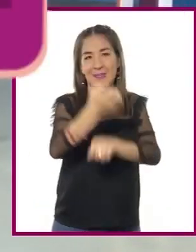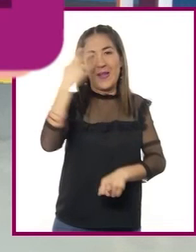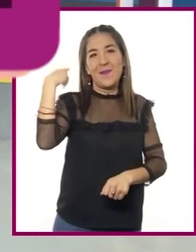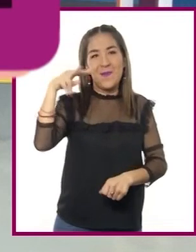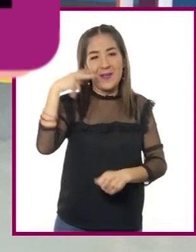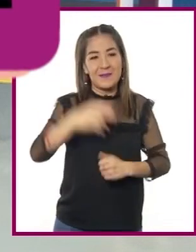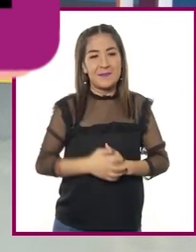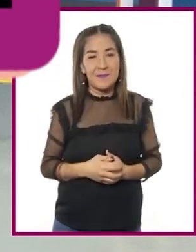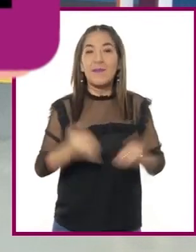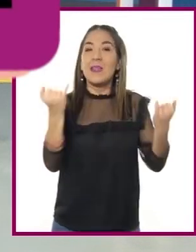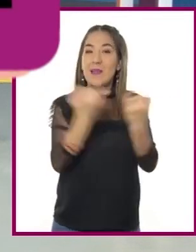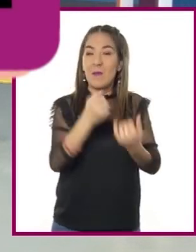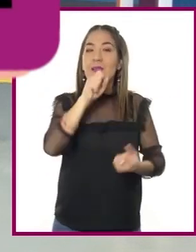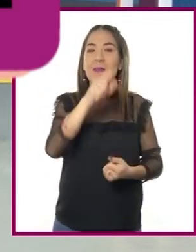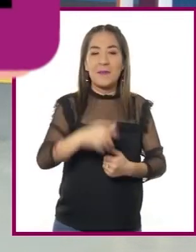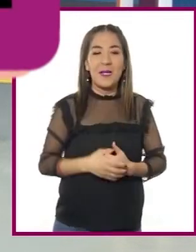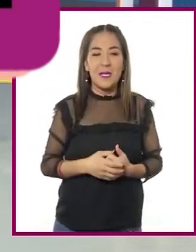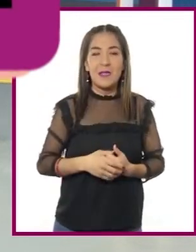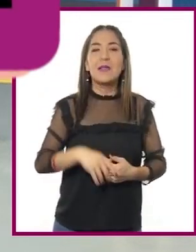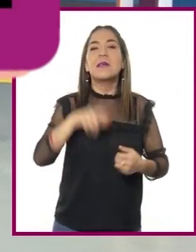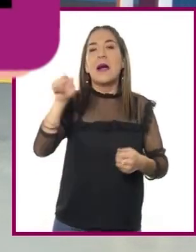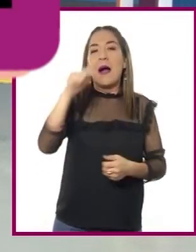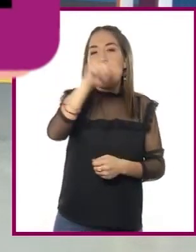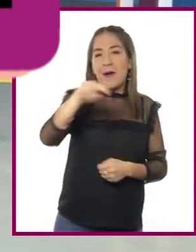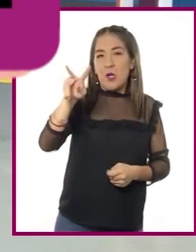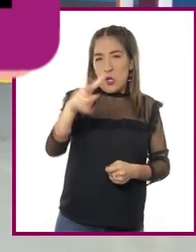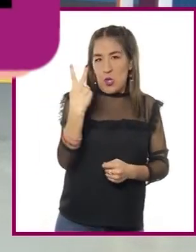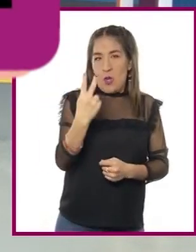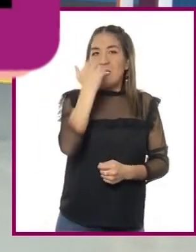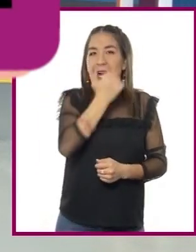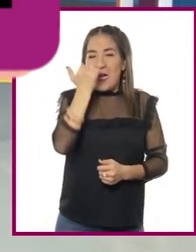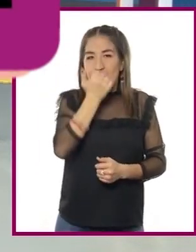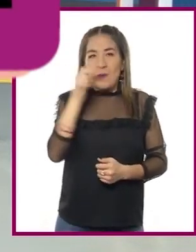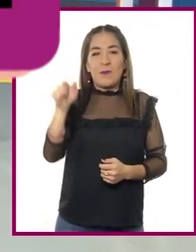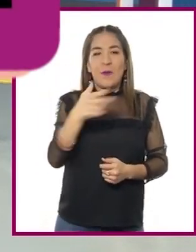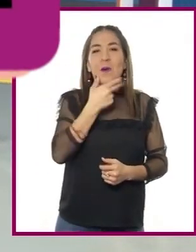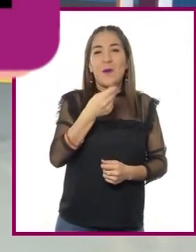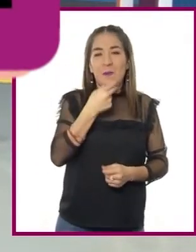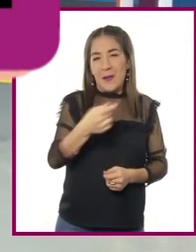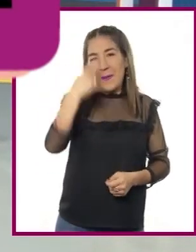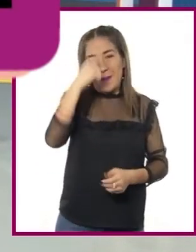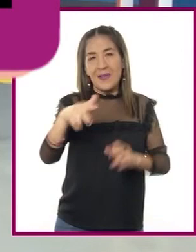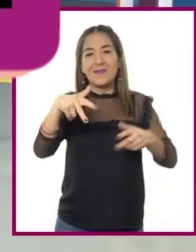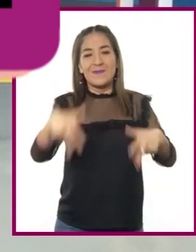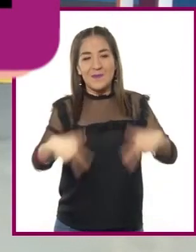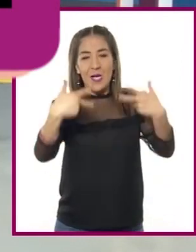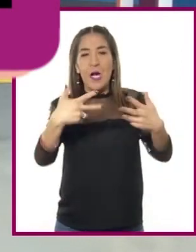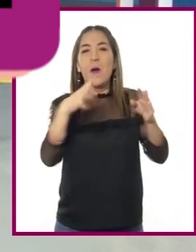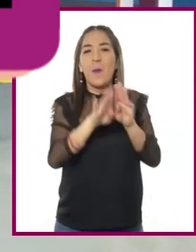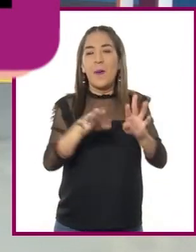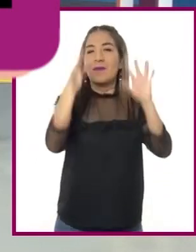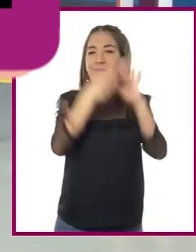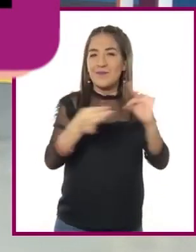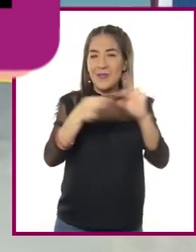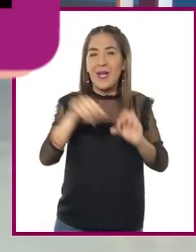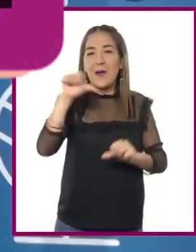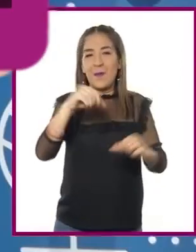Veracruz, así como de las y los alumnos de la entidad que colaboraron en el desarrollo de la